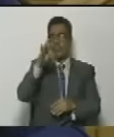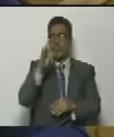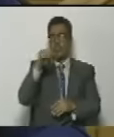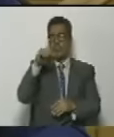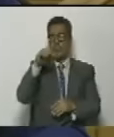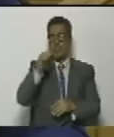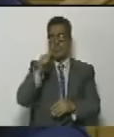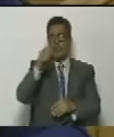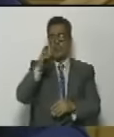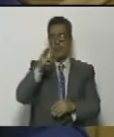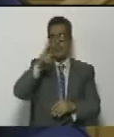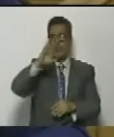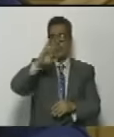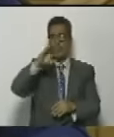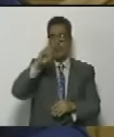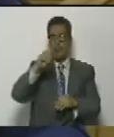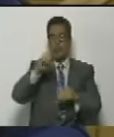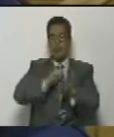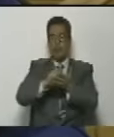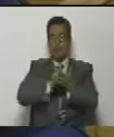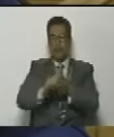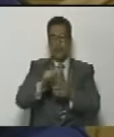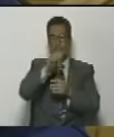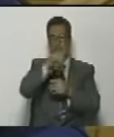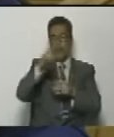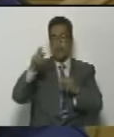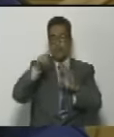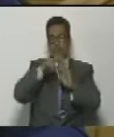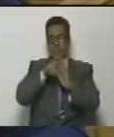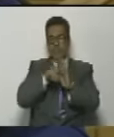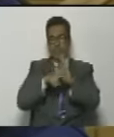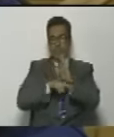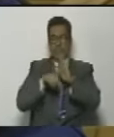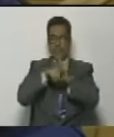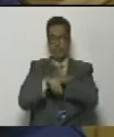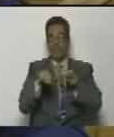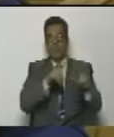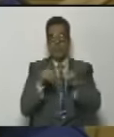Ojeda, según lo dispuesto en el artículo 111 del Reglamento